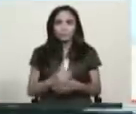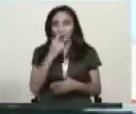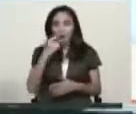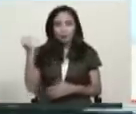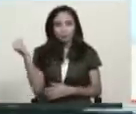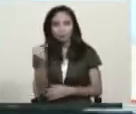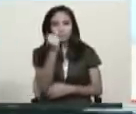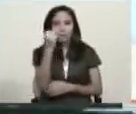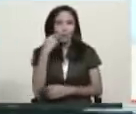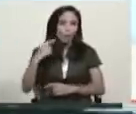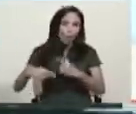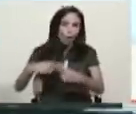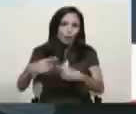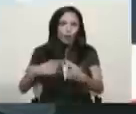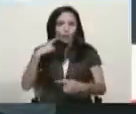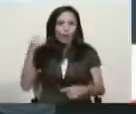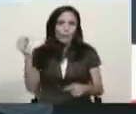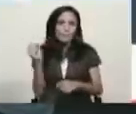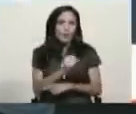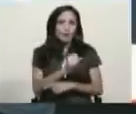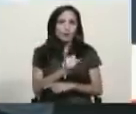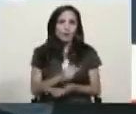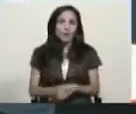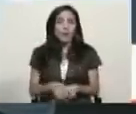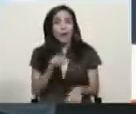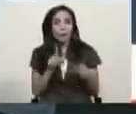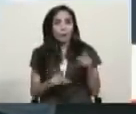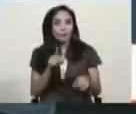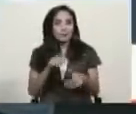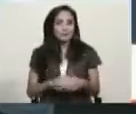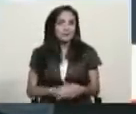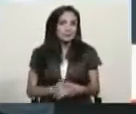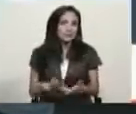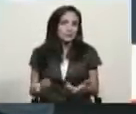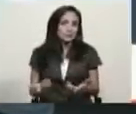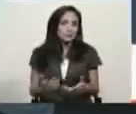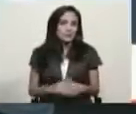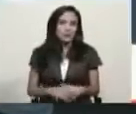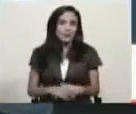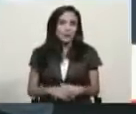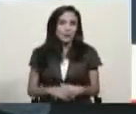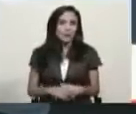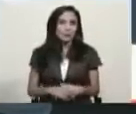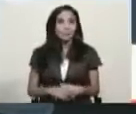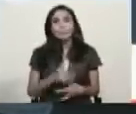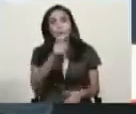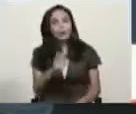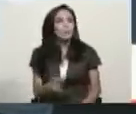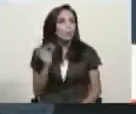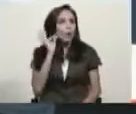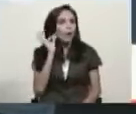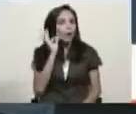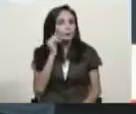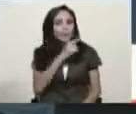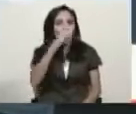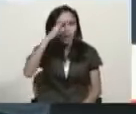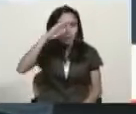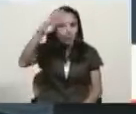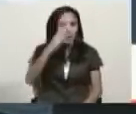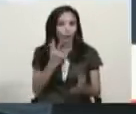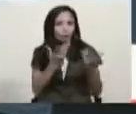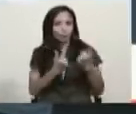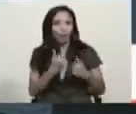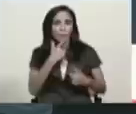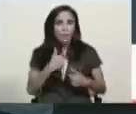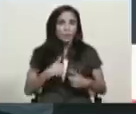superándose todos los días, superando a veces el dolor, como me decía esta muchacha de Zacatecas, de México, que